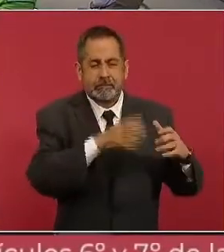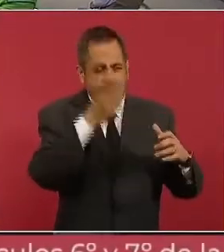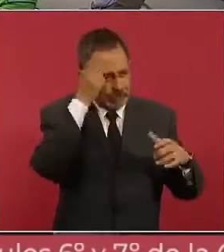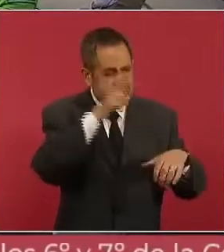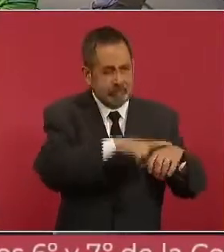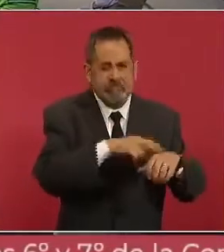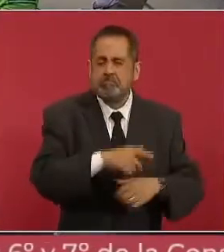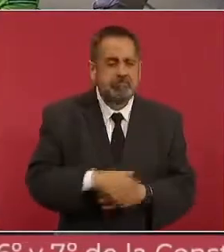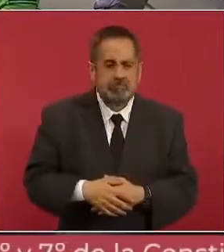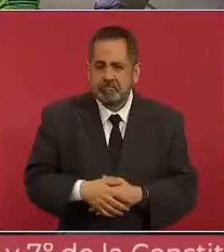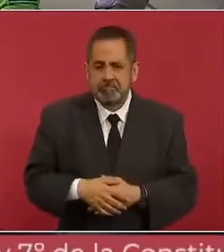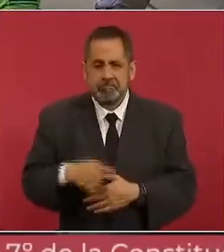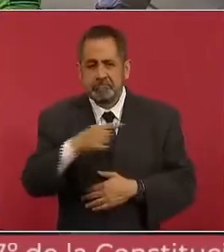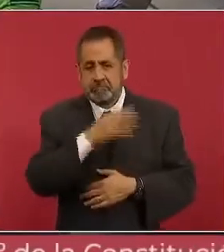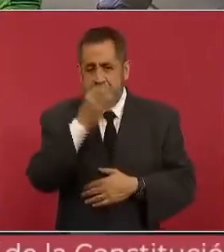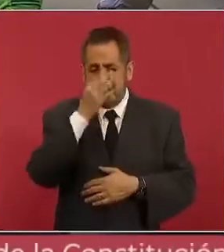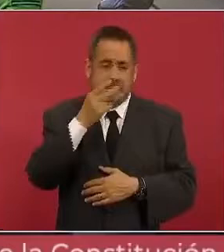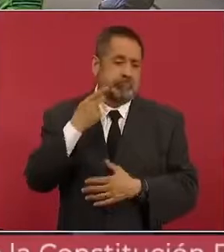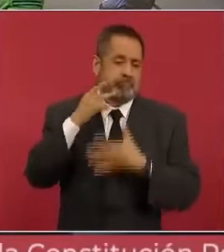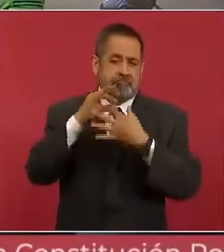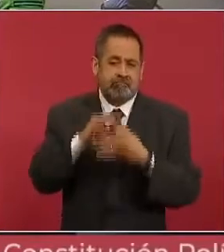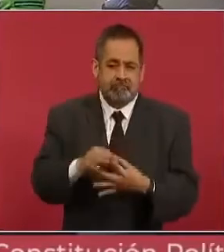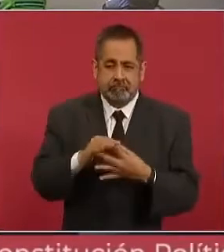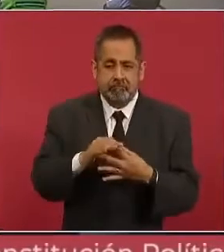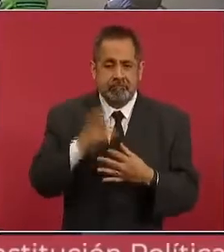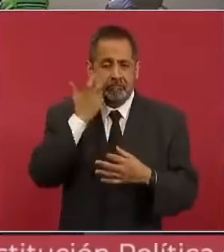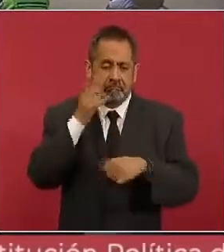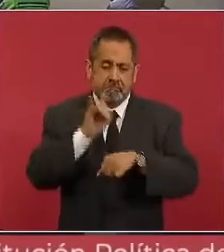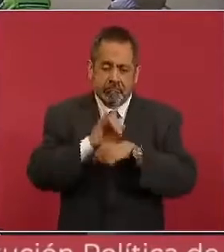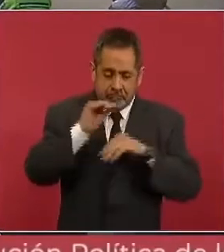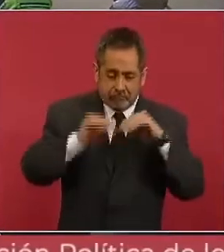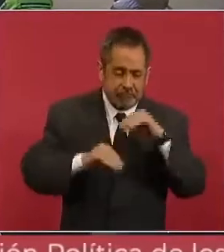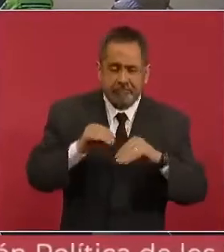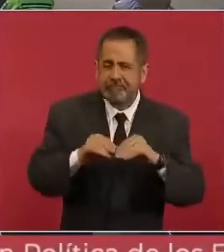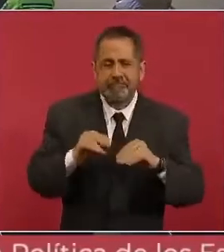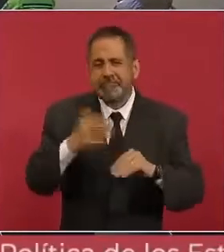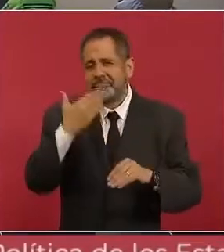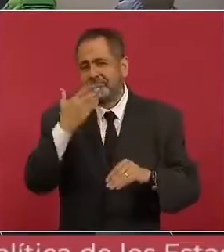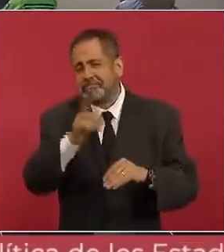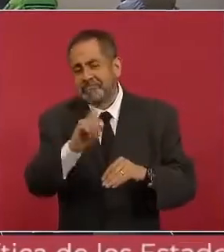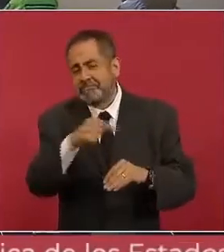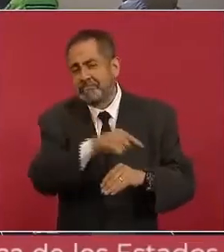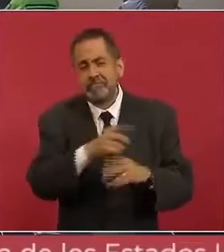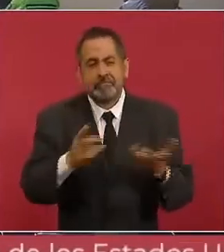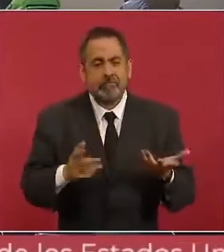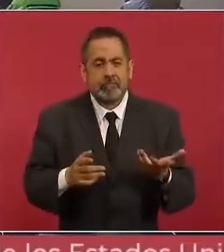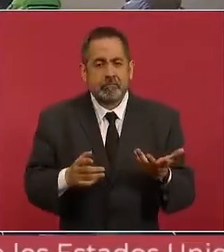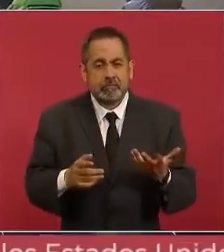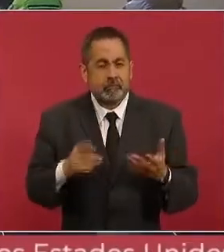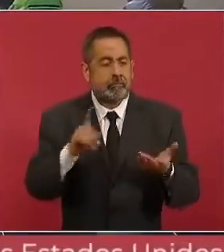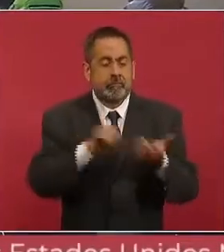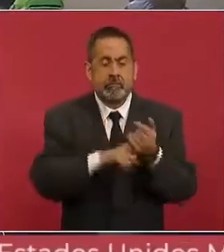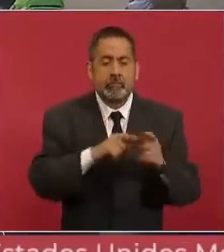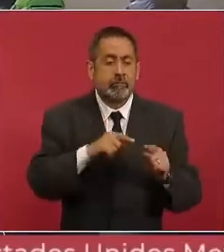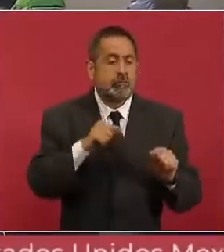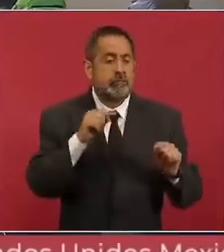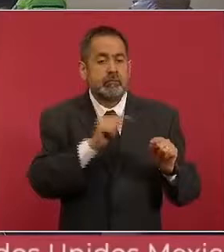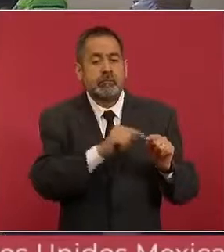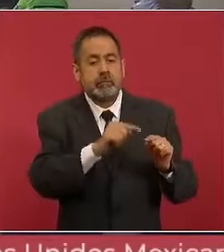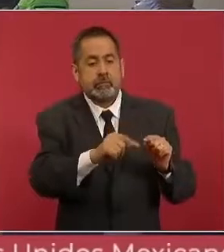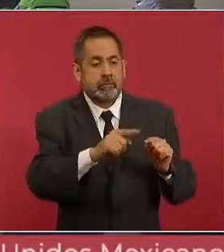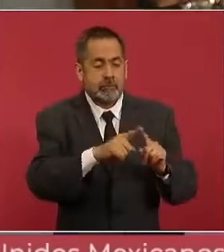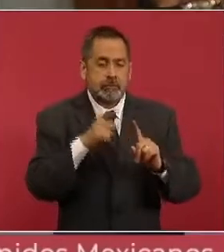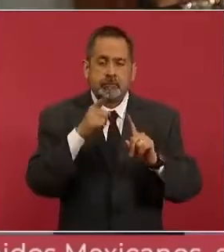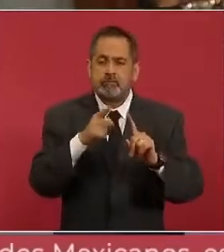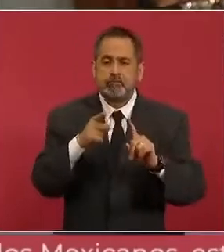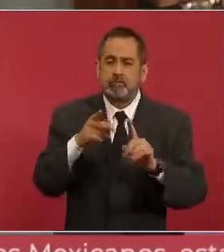han realizado políticas públicas instrumentales que han sido efectuadas desde instancias con